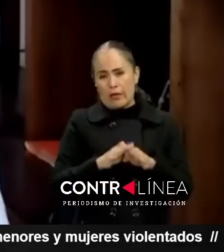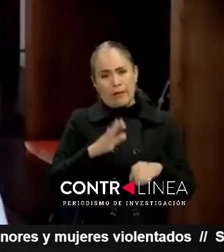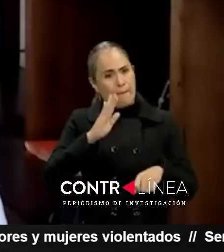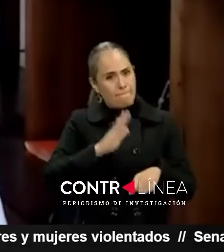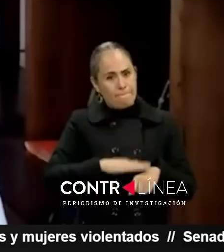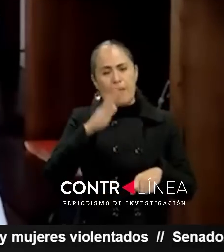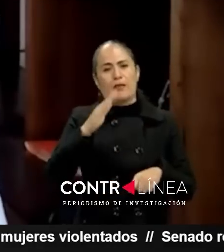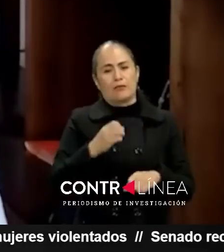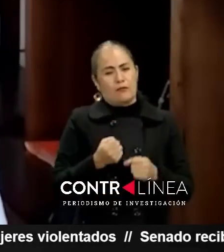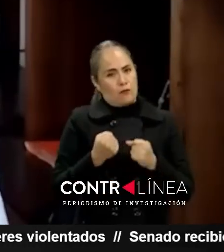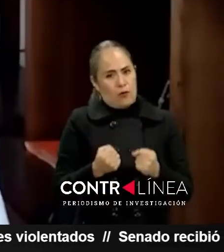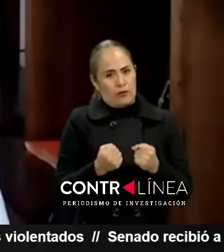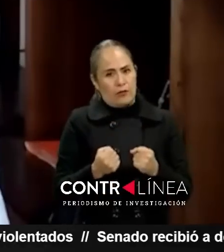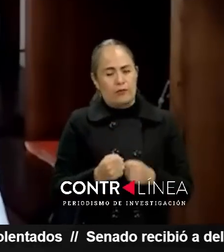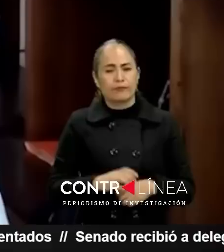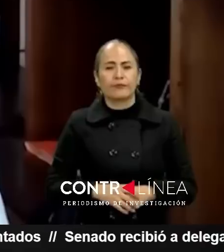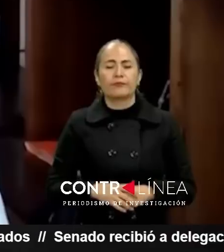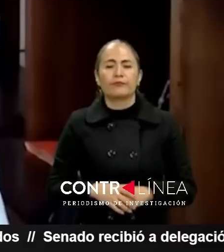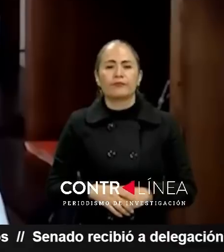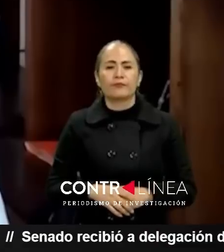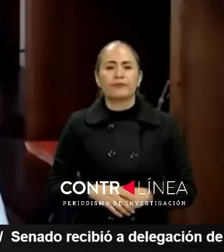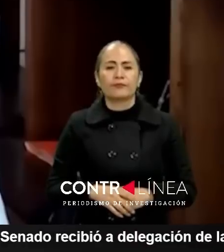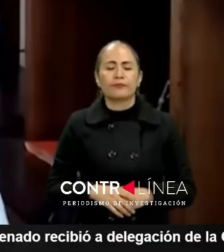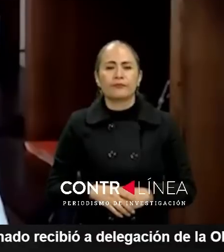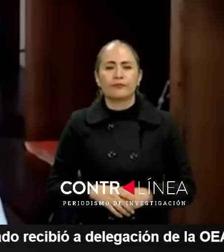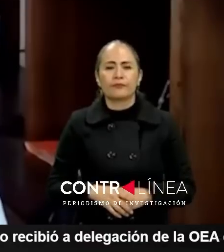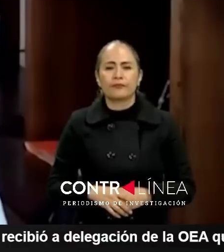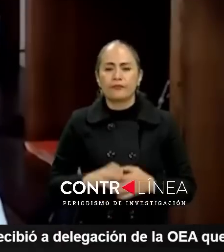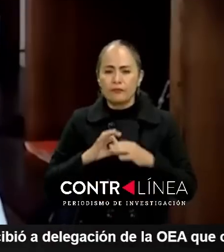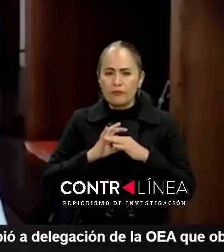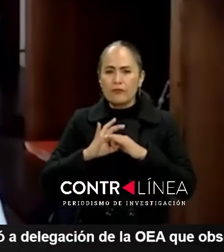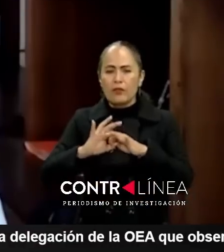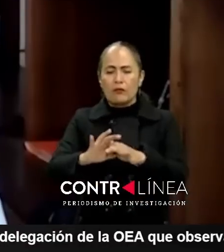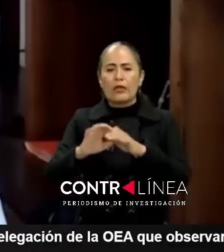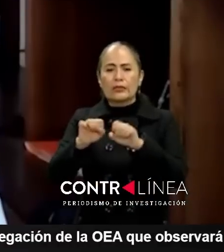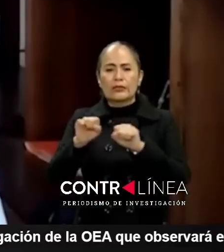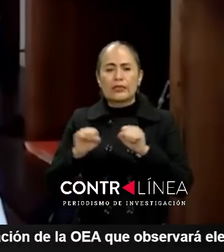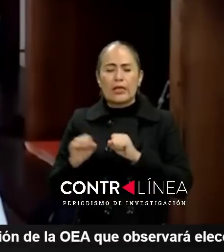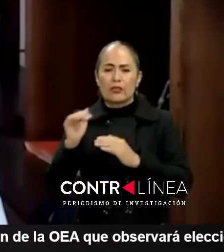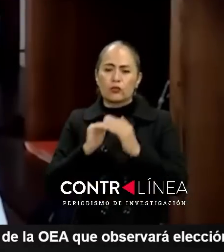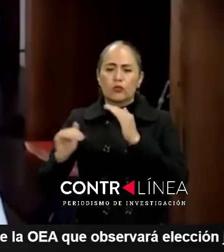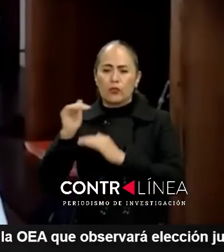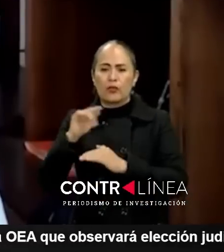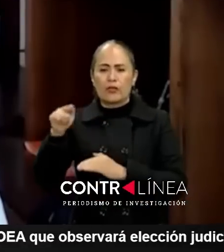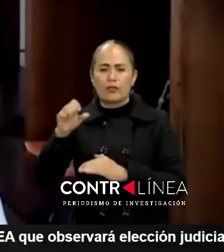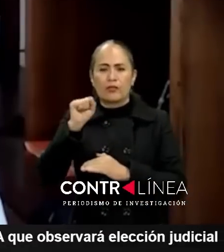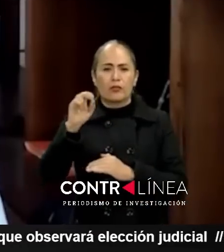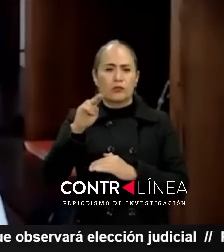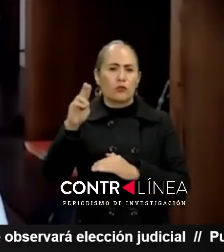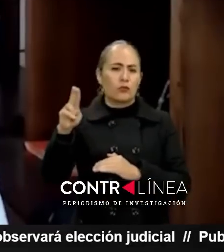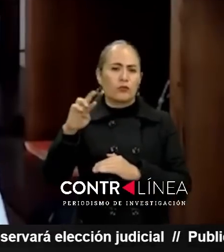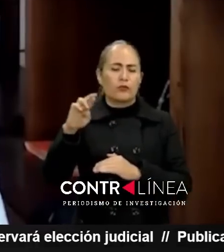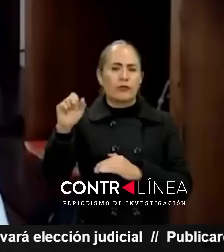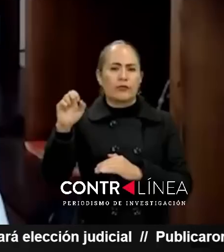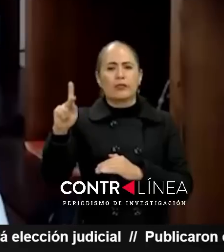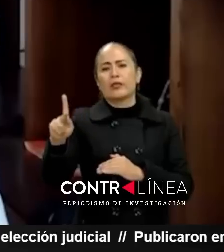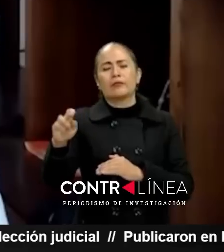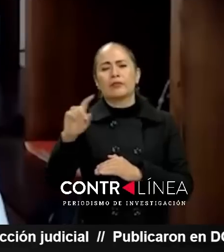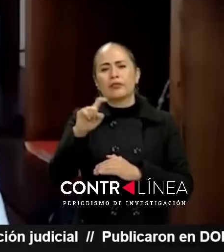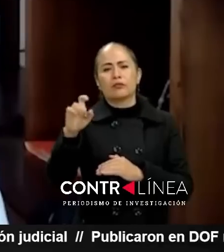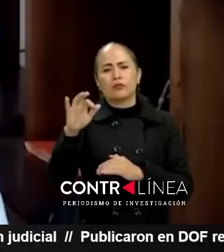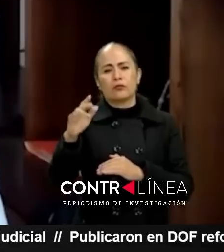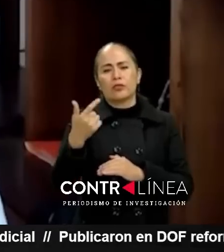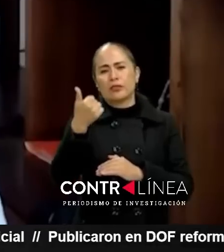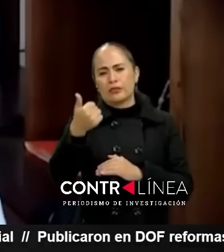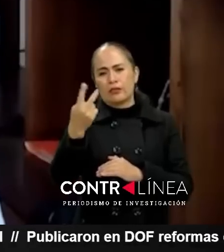que simbólica, además de ser acorde con lo que ha hecho la Sala Superior en precedentes como el SURREP